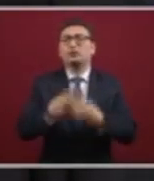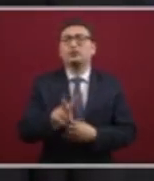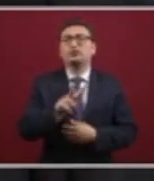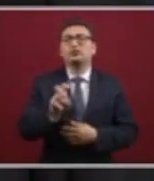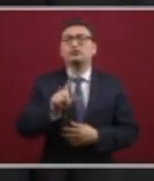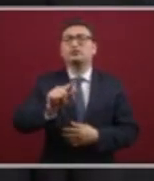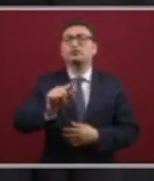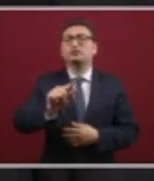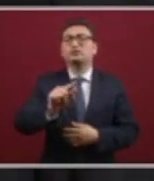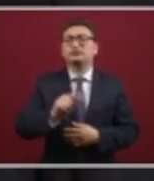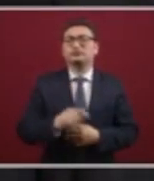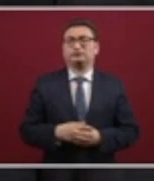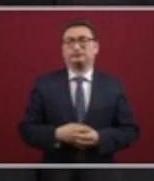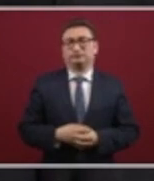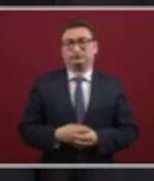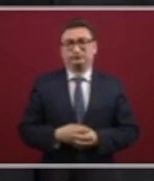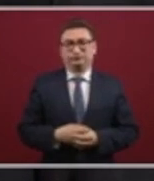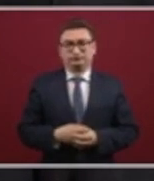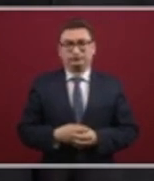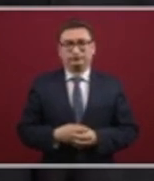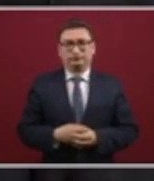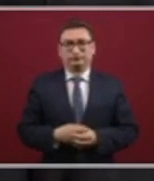270,